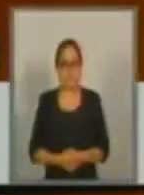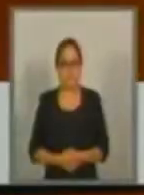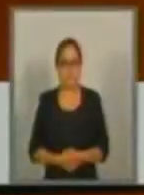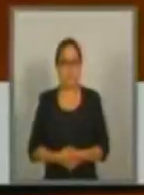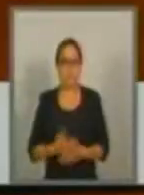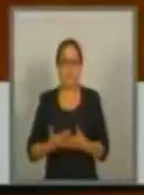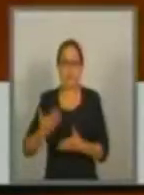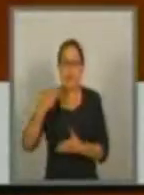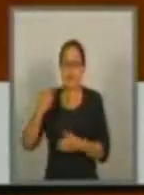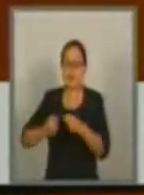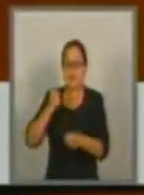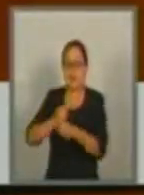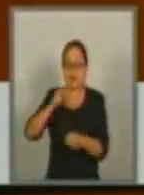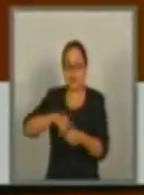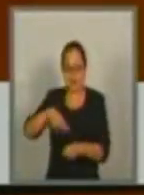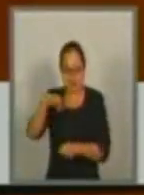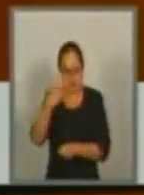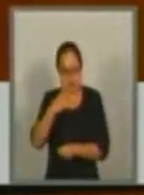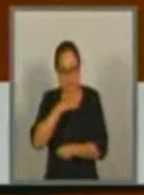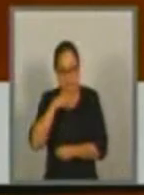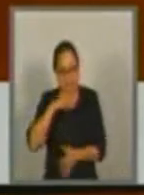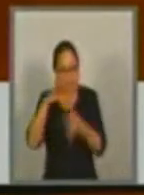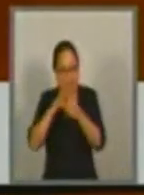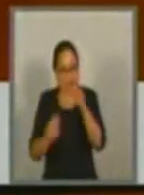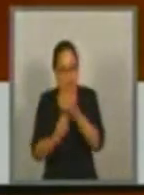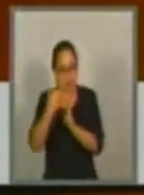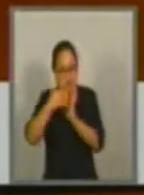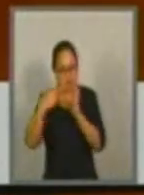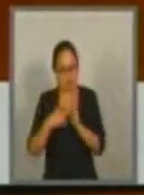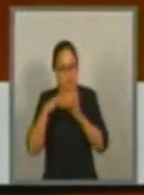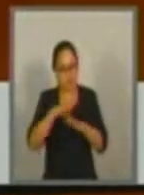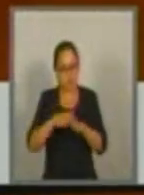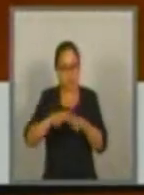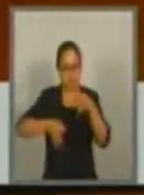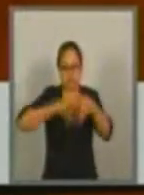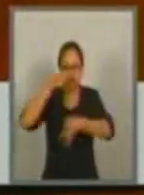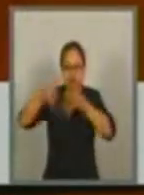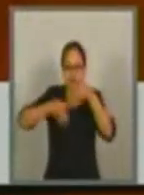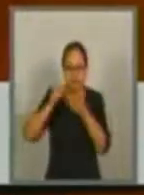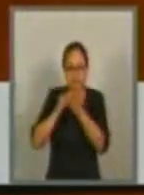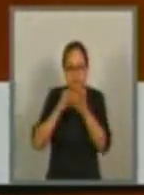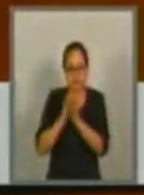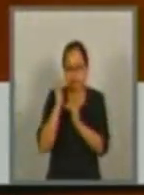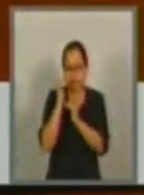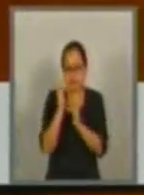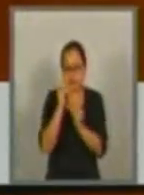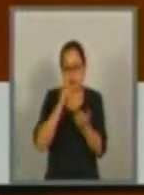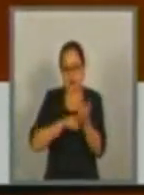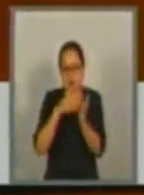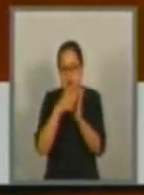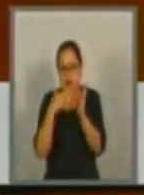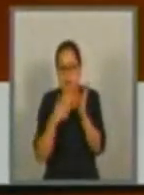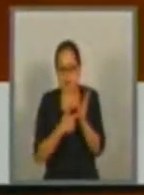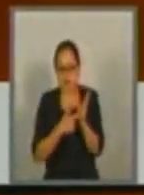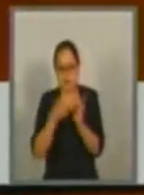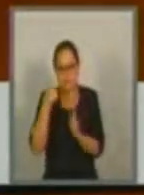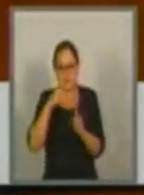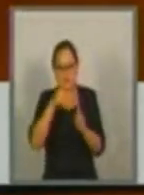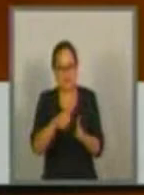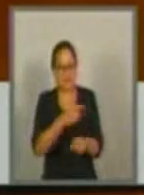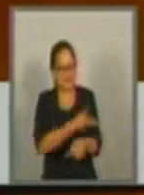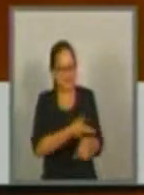nuevo procedimiento para la fiscalización en los gastos de campaña y establecimos reglas claras para que los